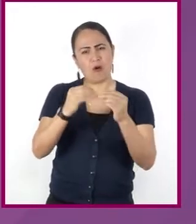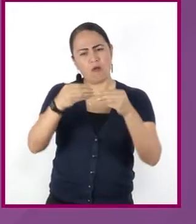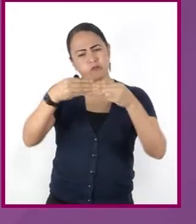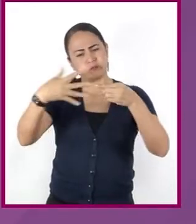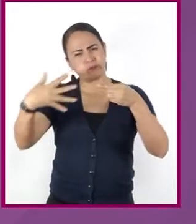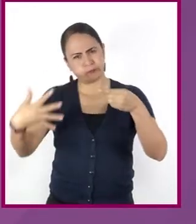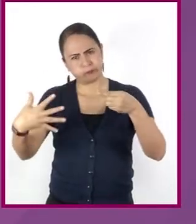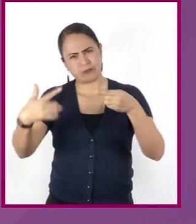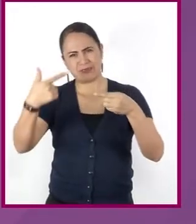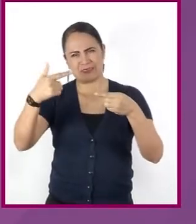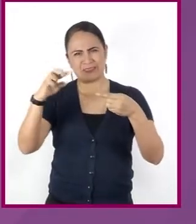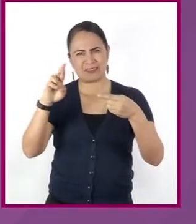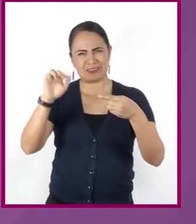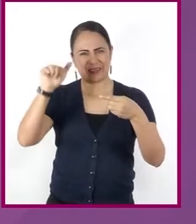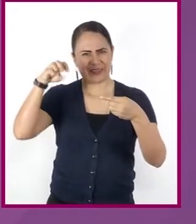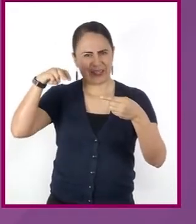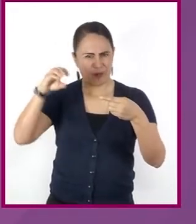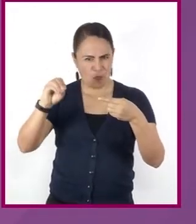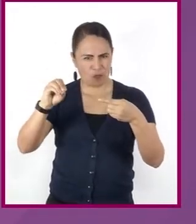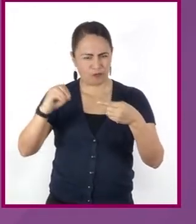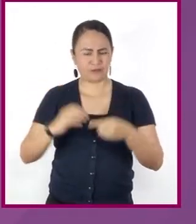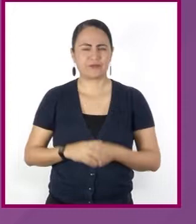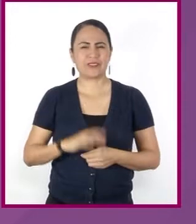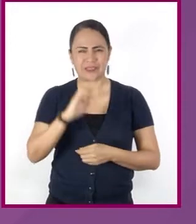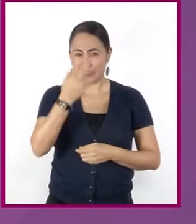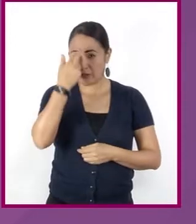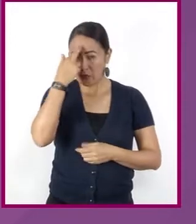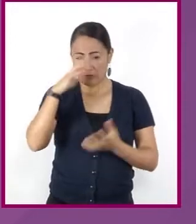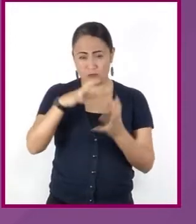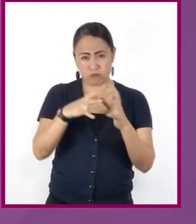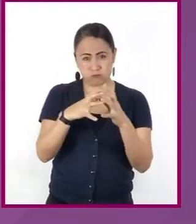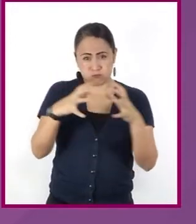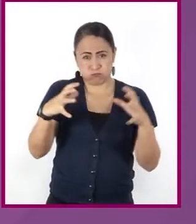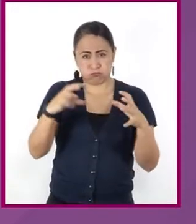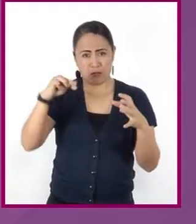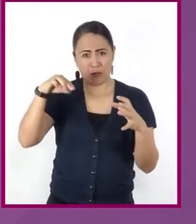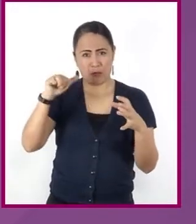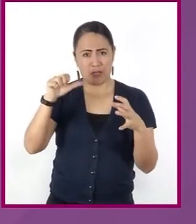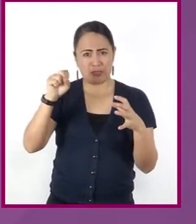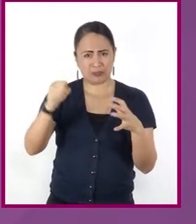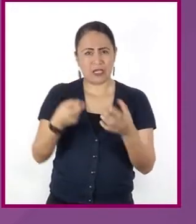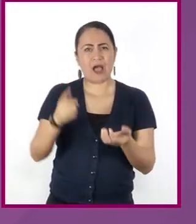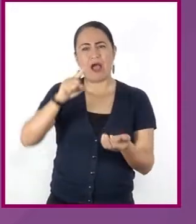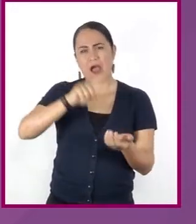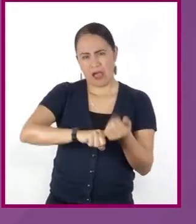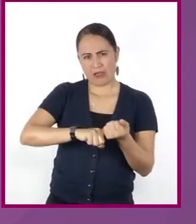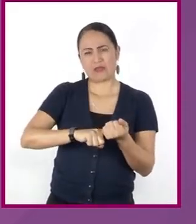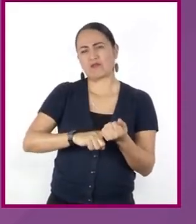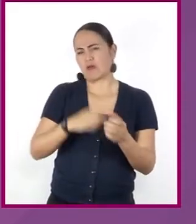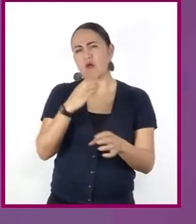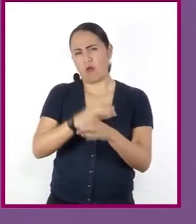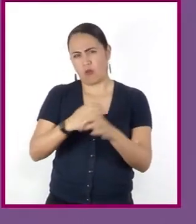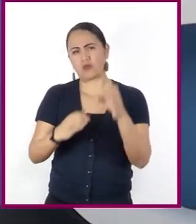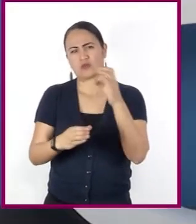este, como el gramo. Recuerden que la masa es la cantidad de materia que posee un